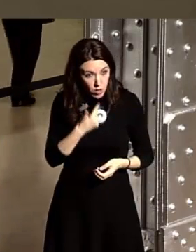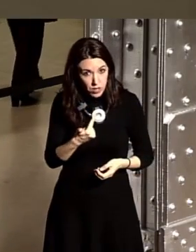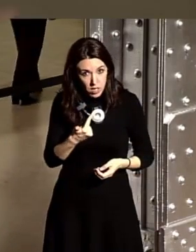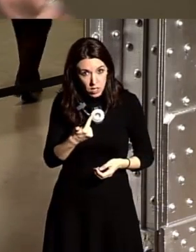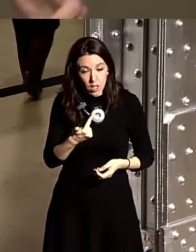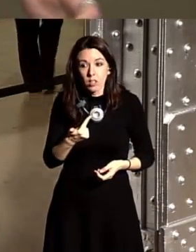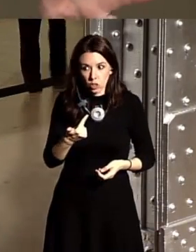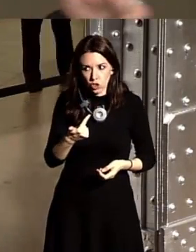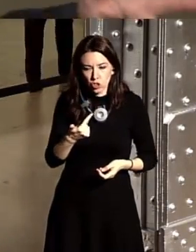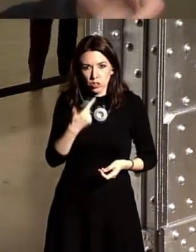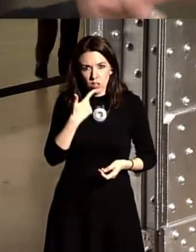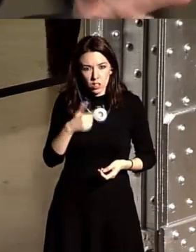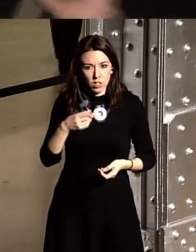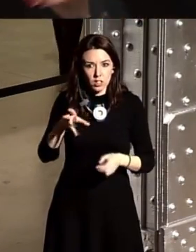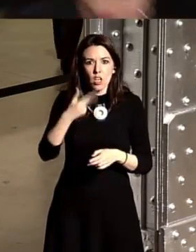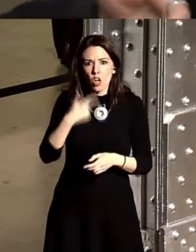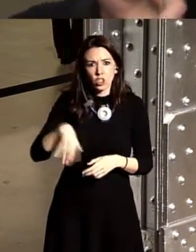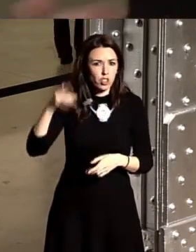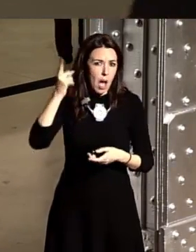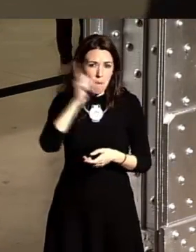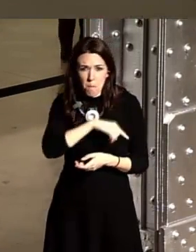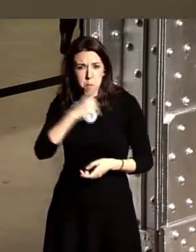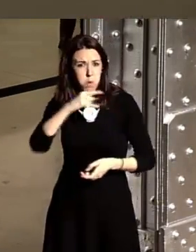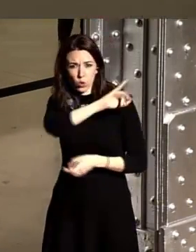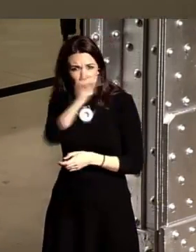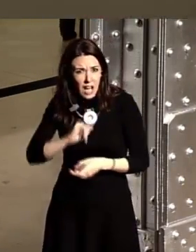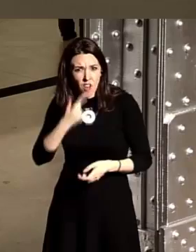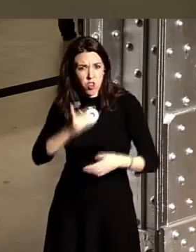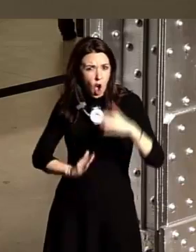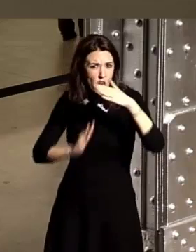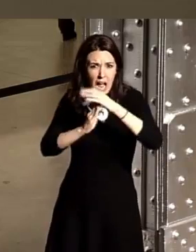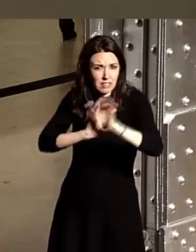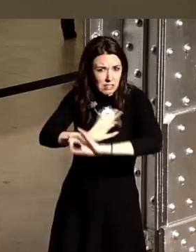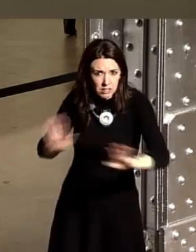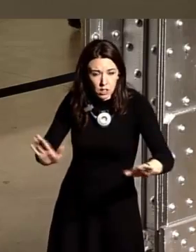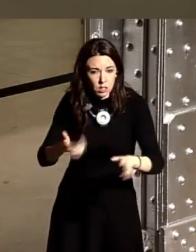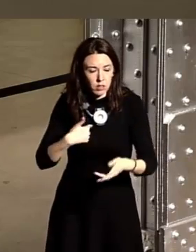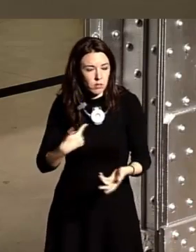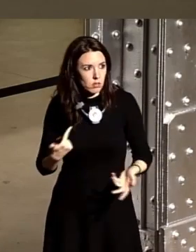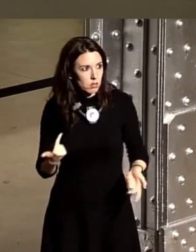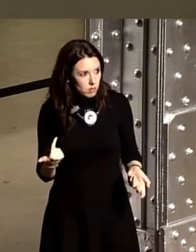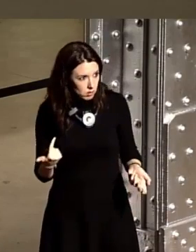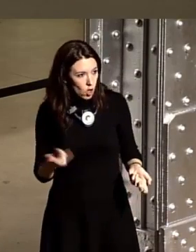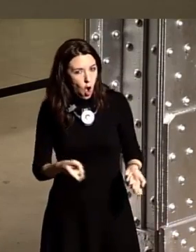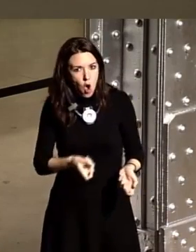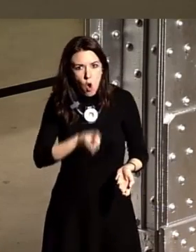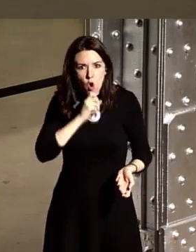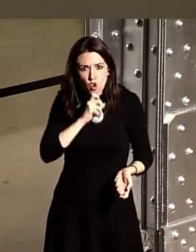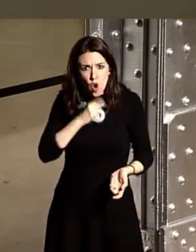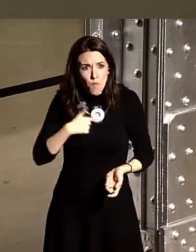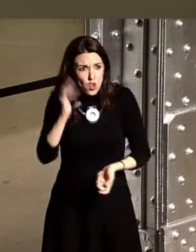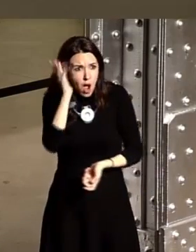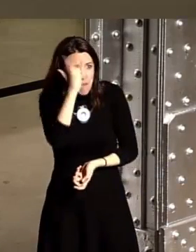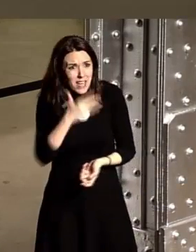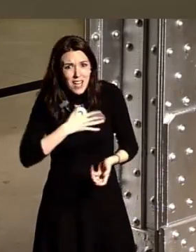Diciendo, you fucking bitch, get the fuck out of here. Y yo como pero ¿cómo puede ser? Yo soy americana de